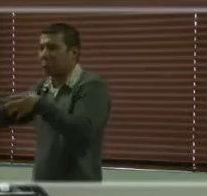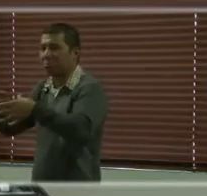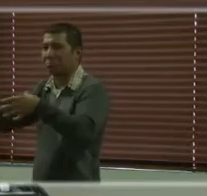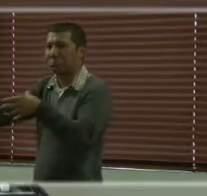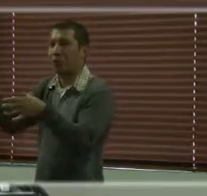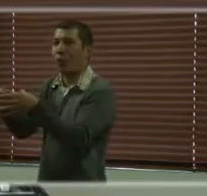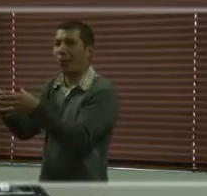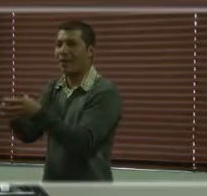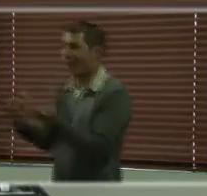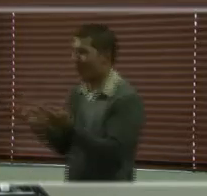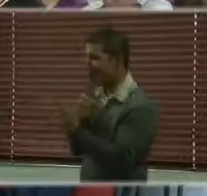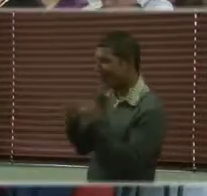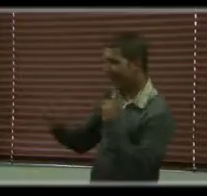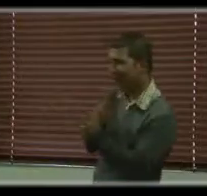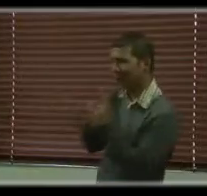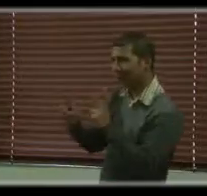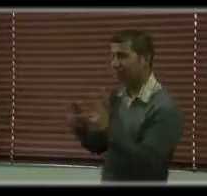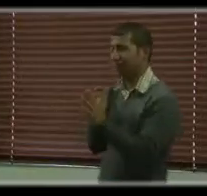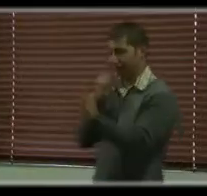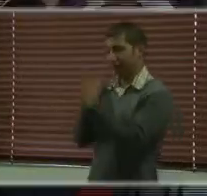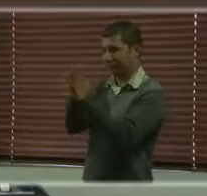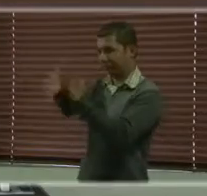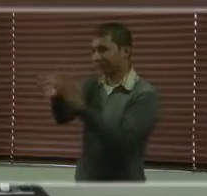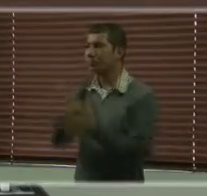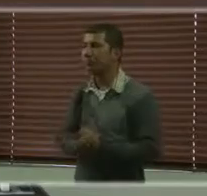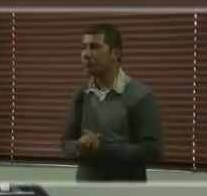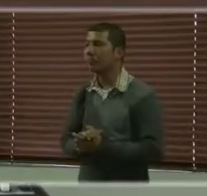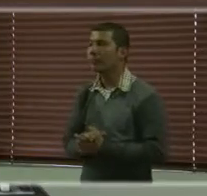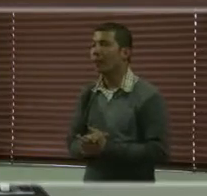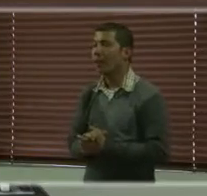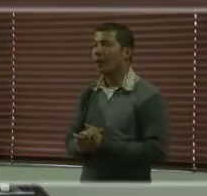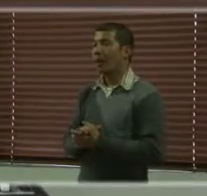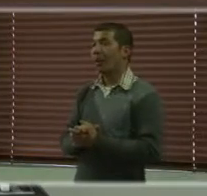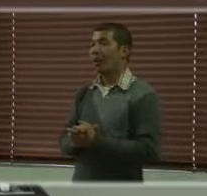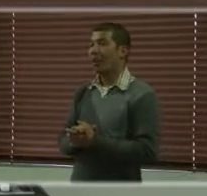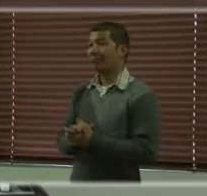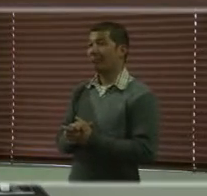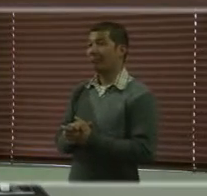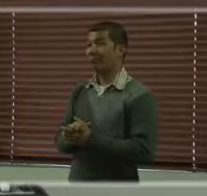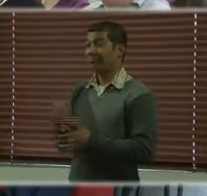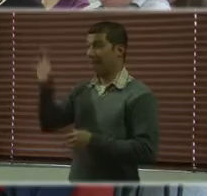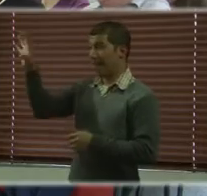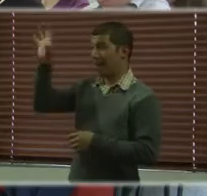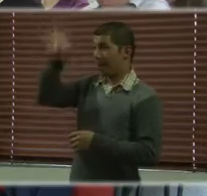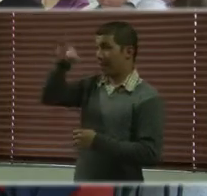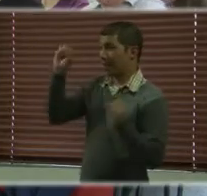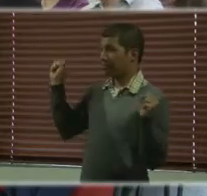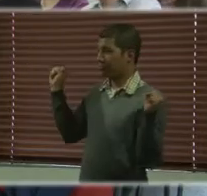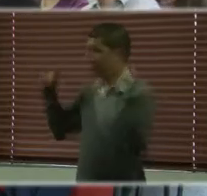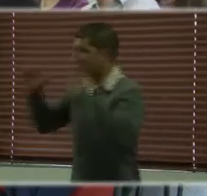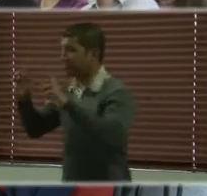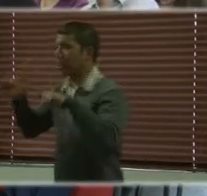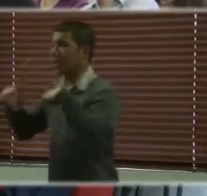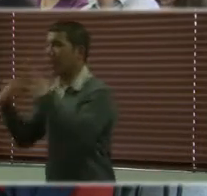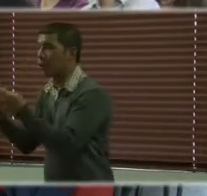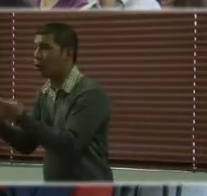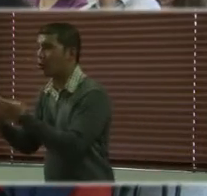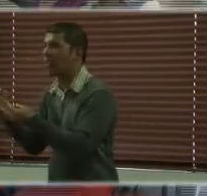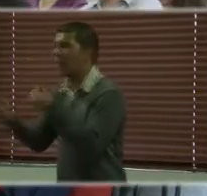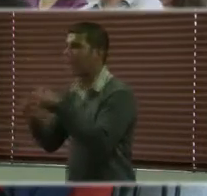comités evidentemente que se han creado en virtud de otros tratados internacionales actualmente hay diez y